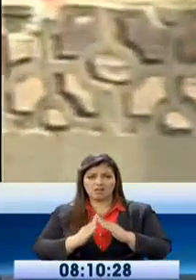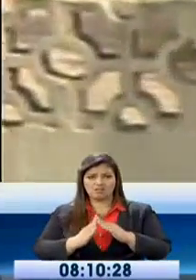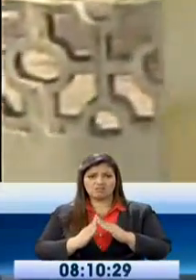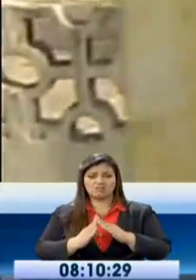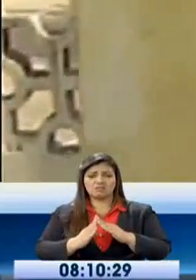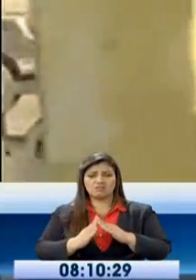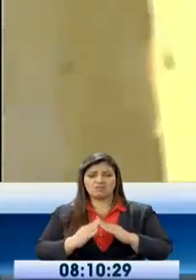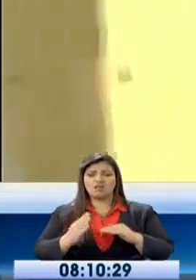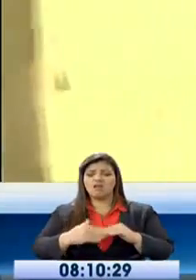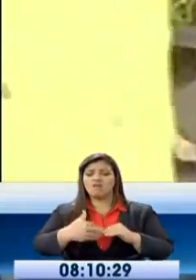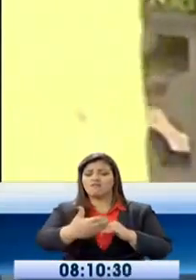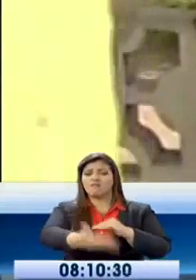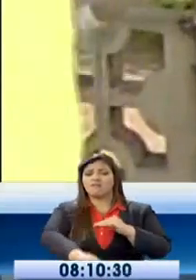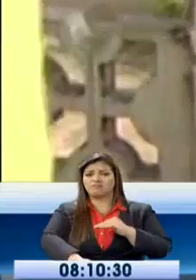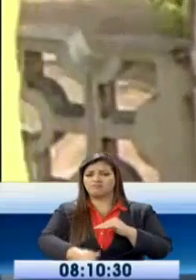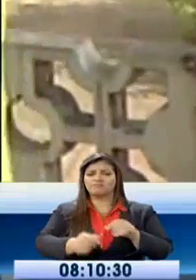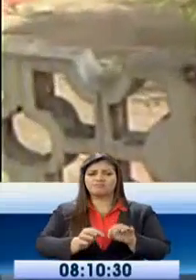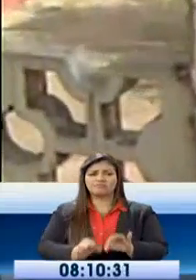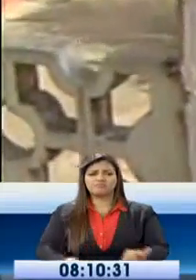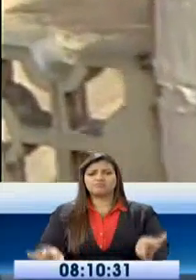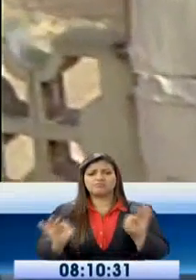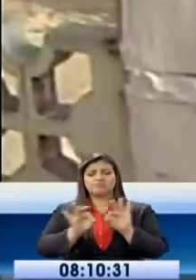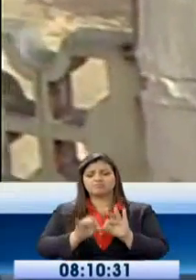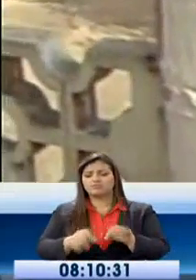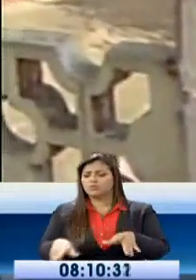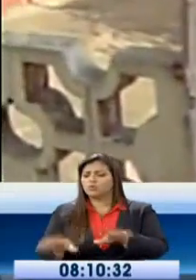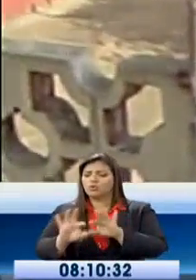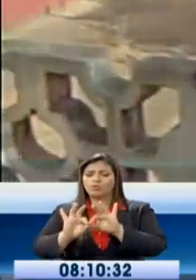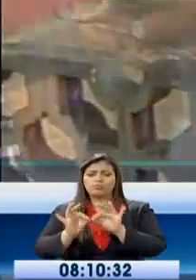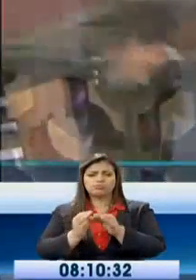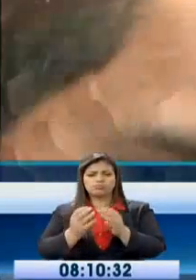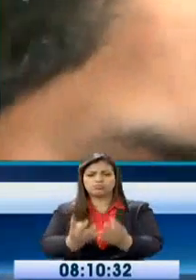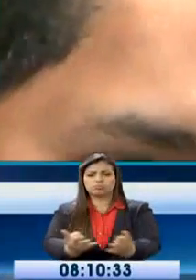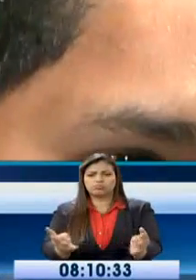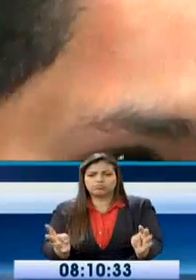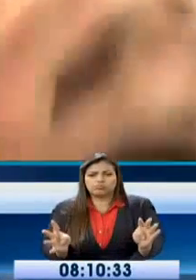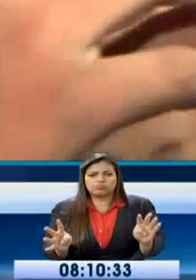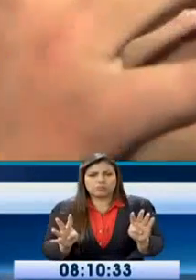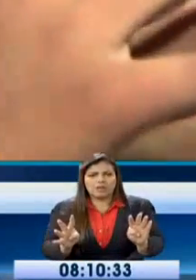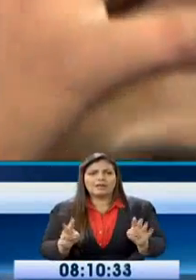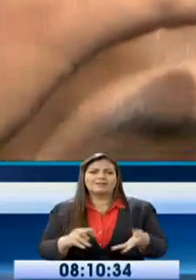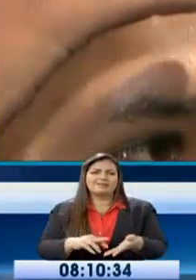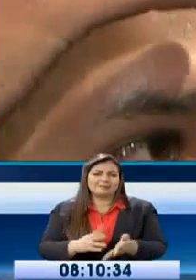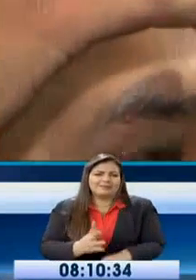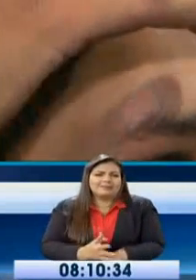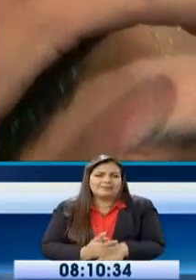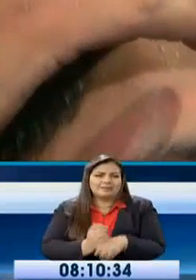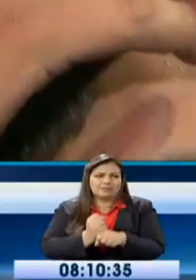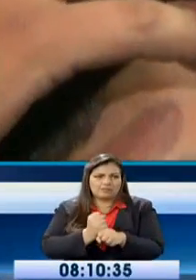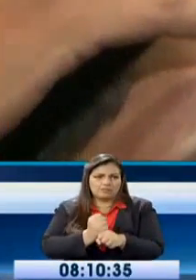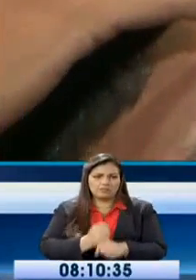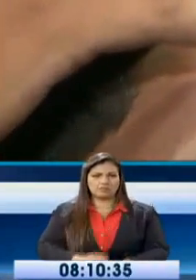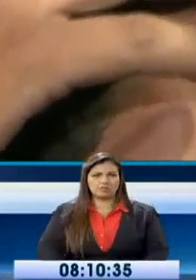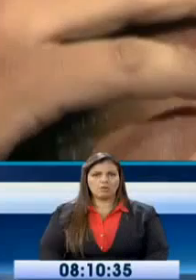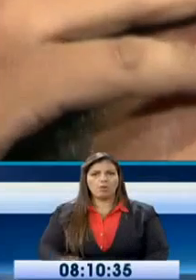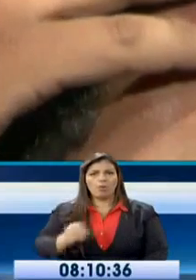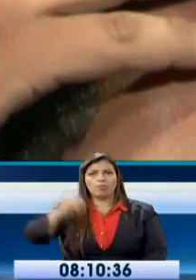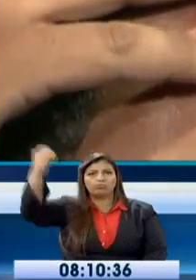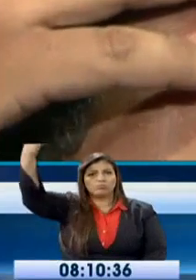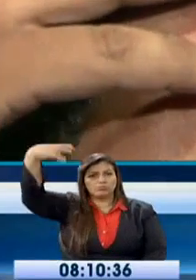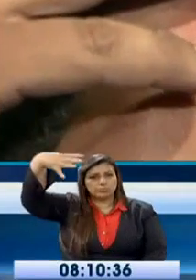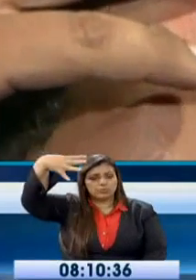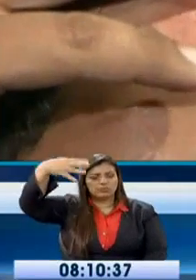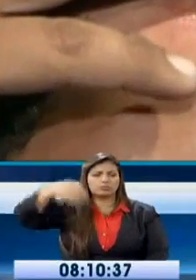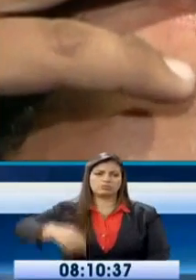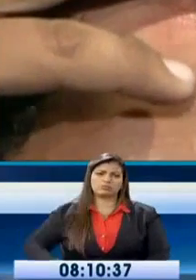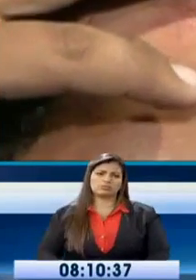hecho, alumbrado. Porque aquí estamos en zozobra, y los vehículos que a veces nos los ponen al frente de la casa y nosotros no los